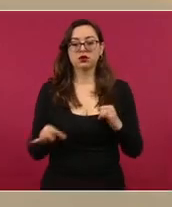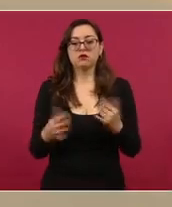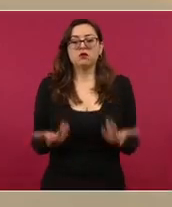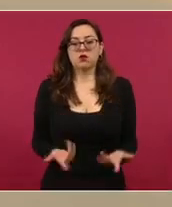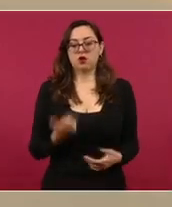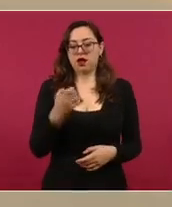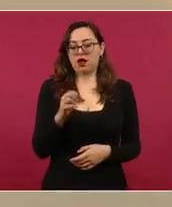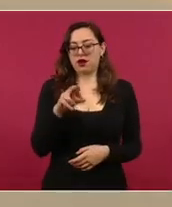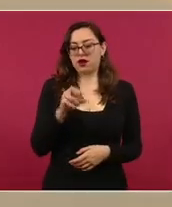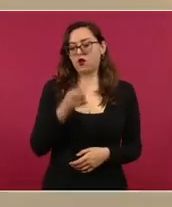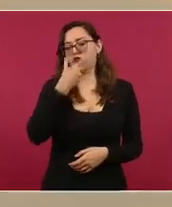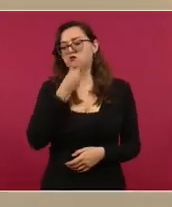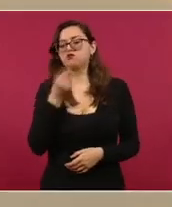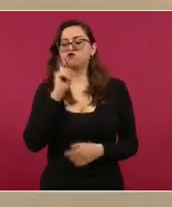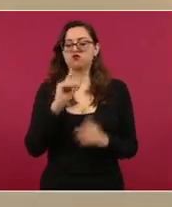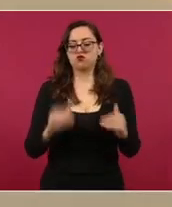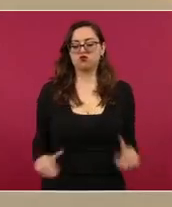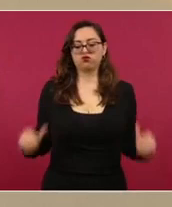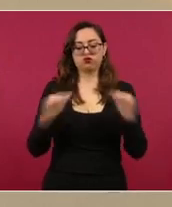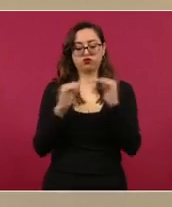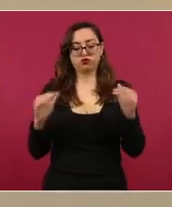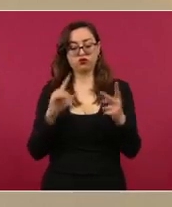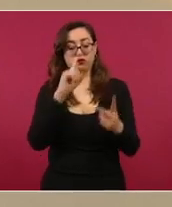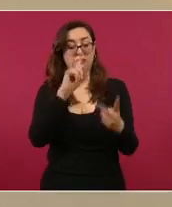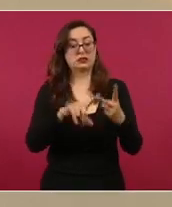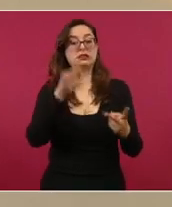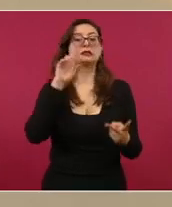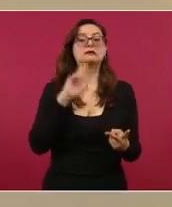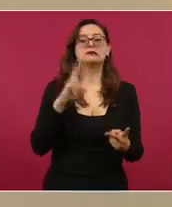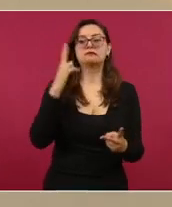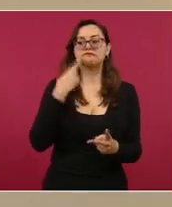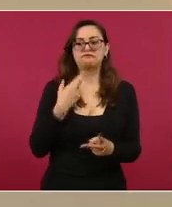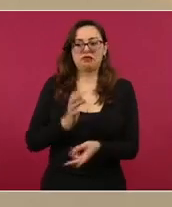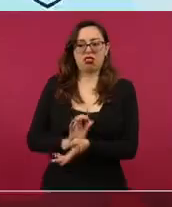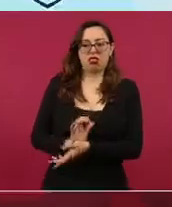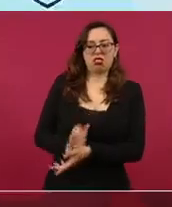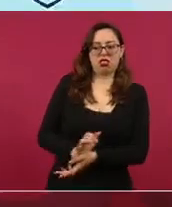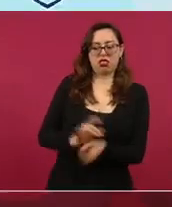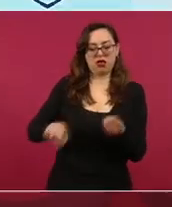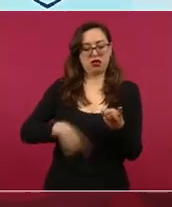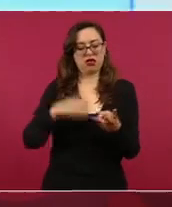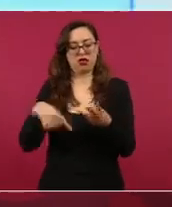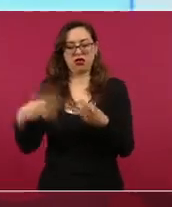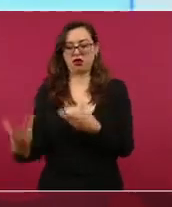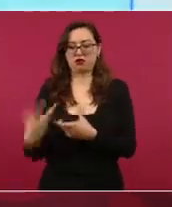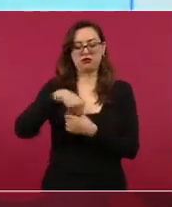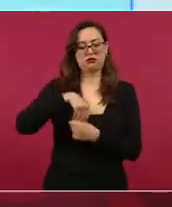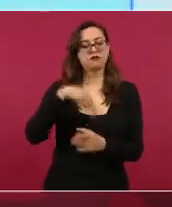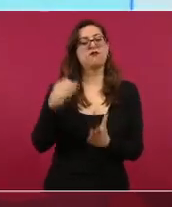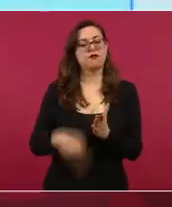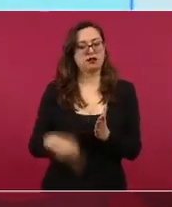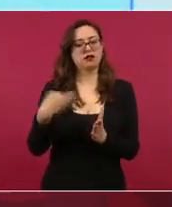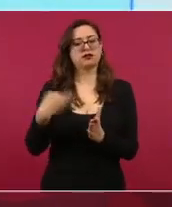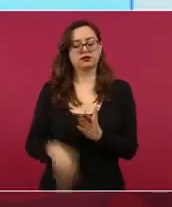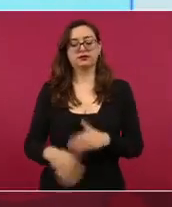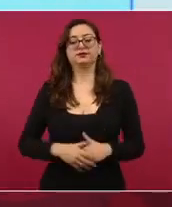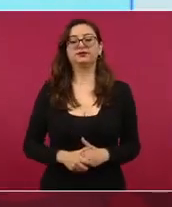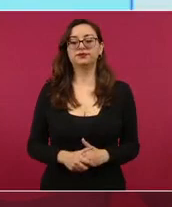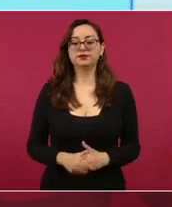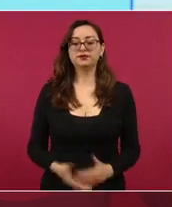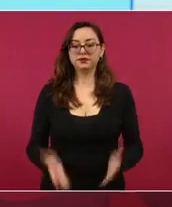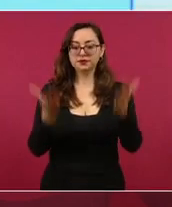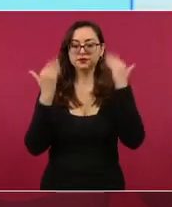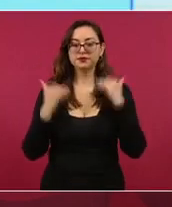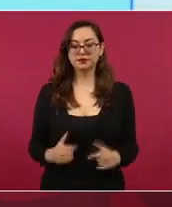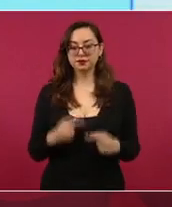de género, el racismo y la falta de inclusión en el fútbol. Siguiente. En el primer punto